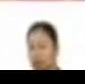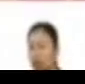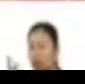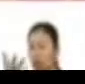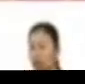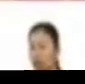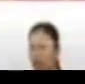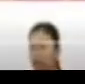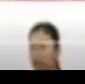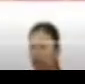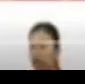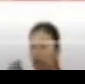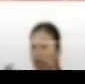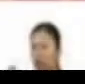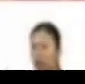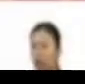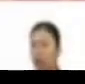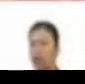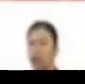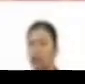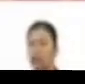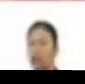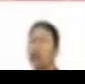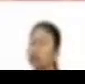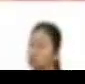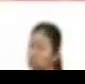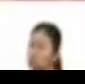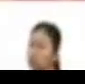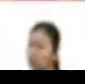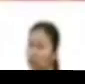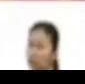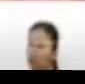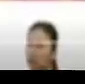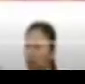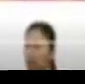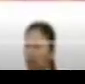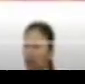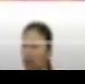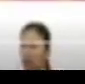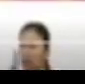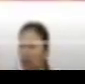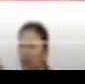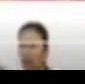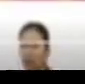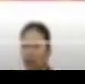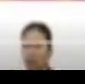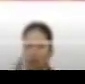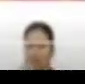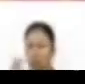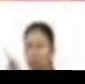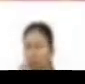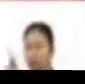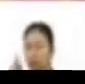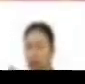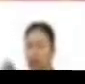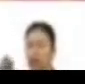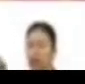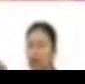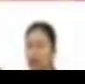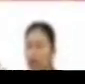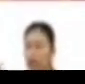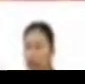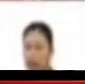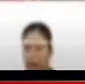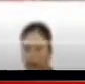Iztacalco. Está ahí enfrente del Metro Pantitlán. Durante muchos años le llamaron el Paso de la